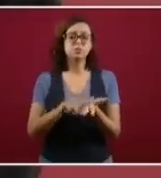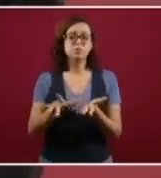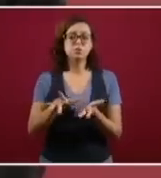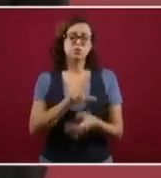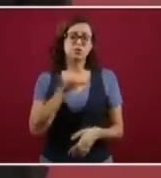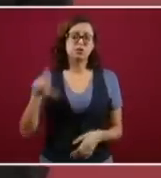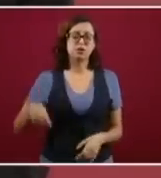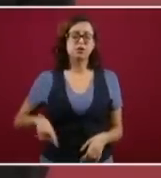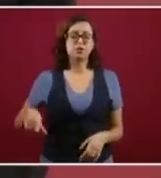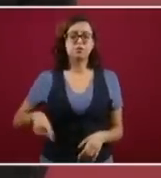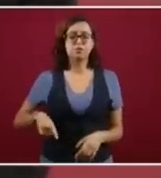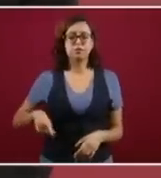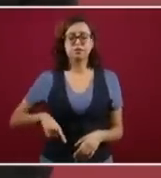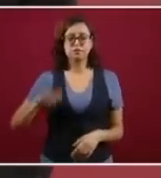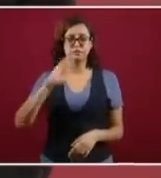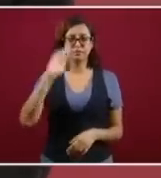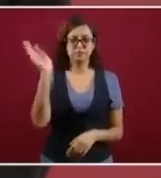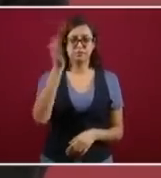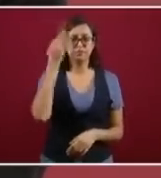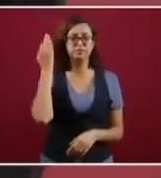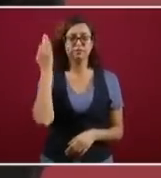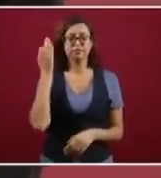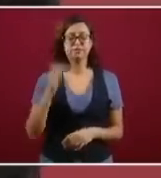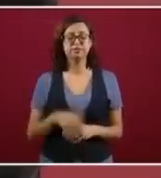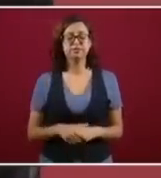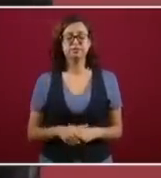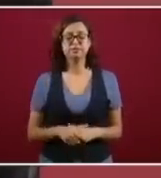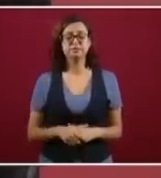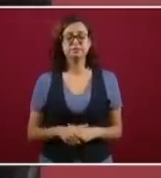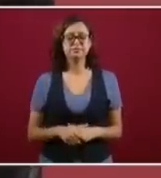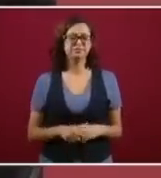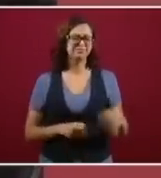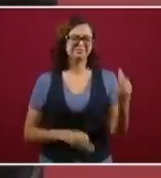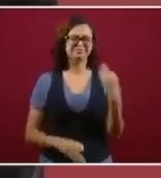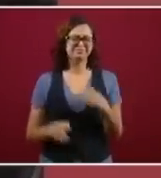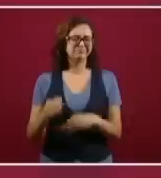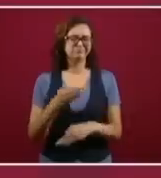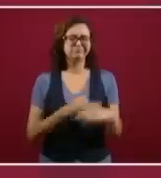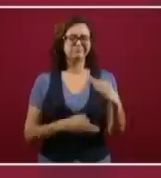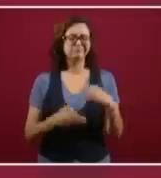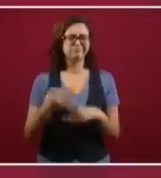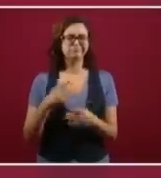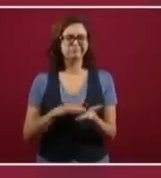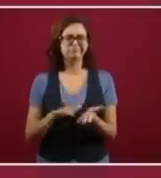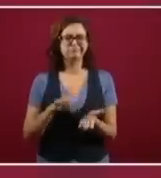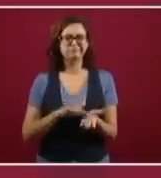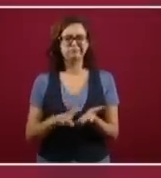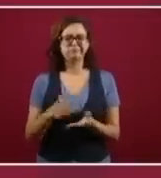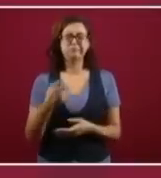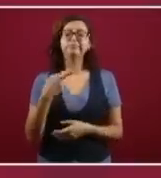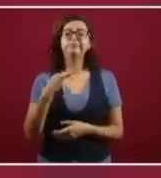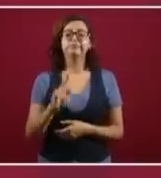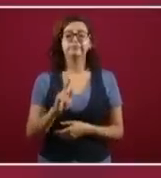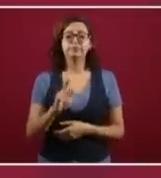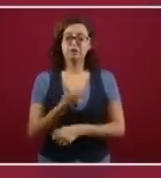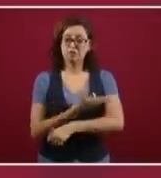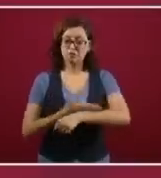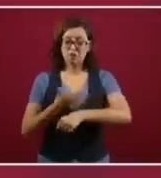el gobierno federal y de todos, pero ella